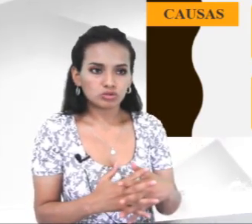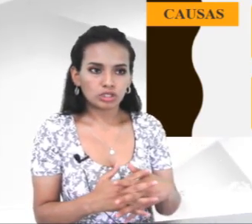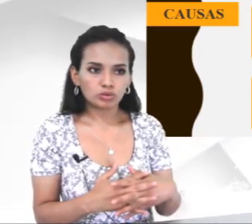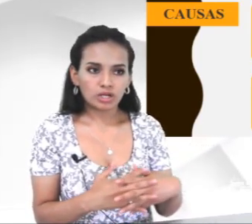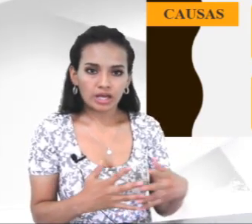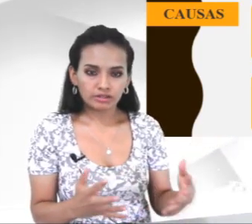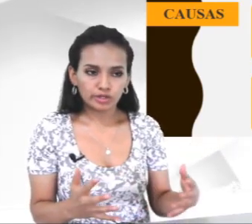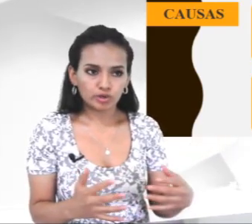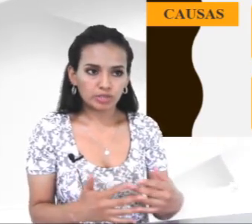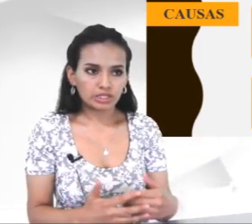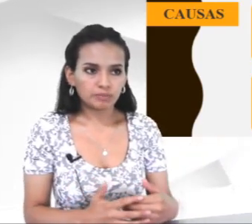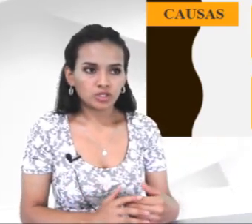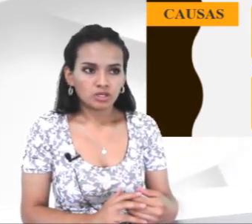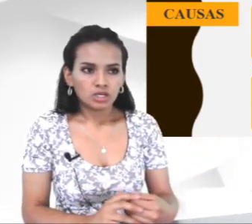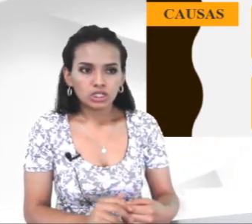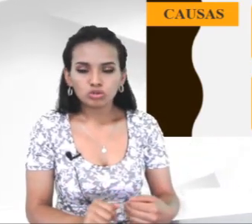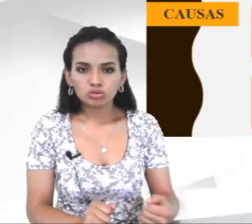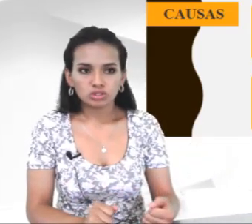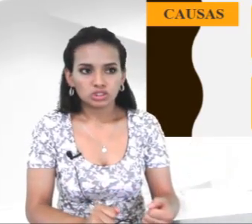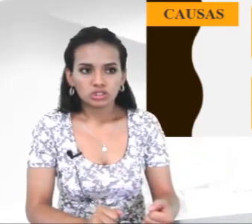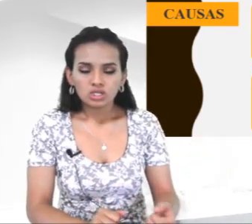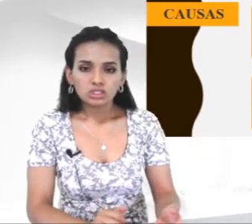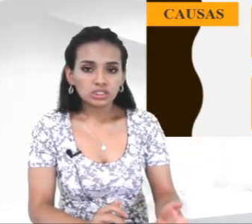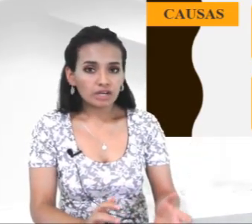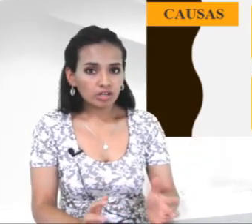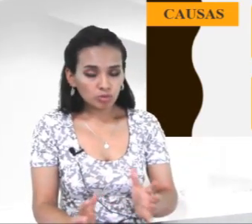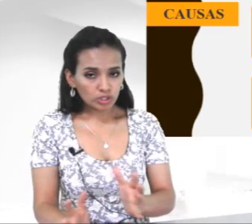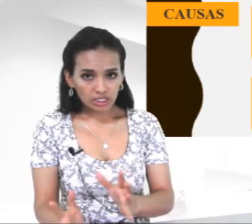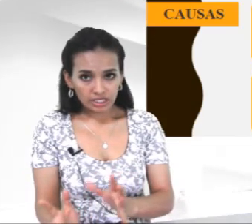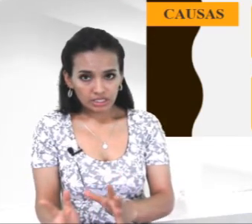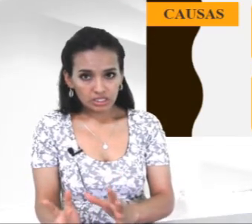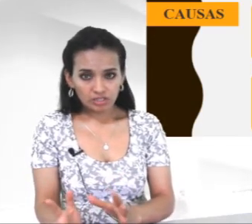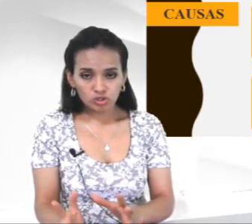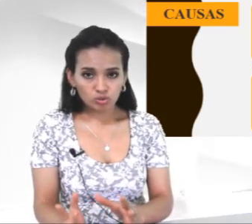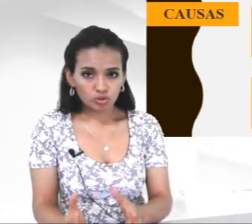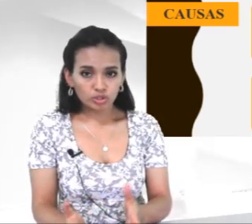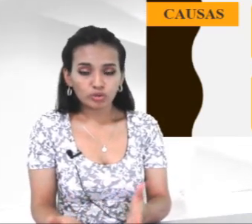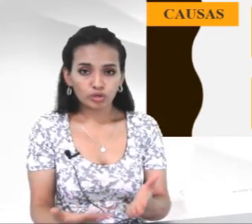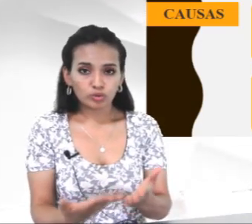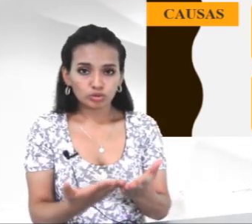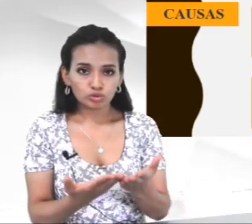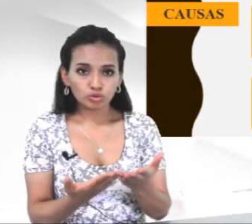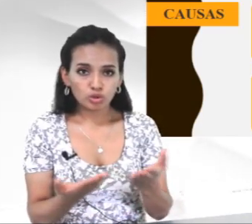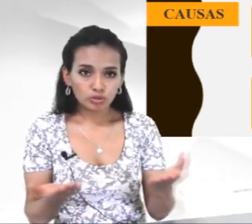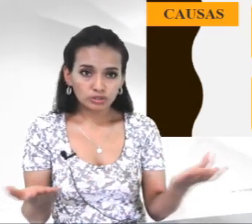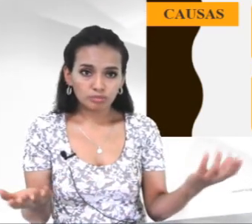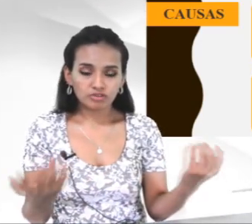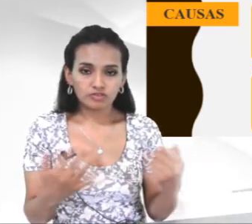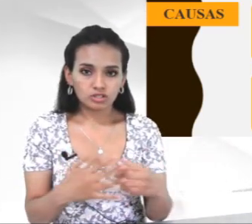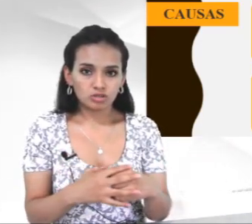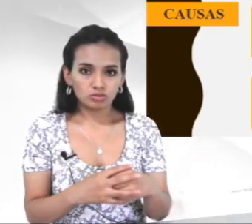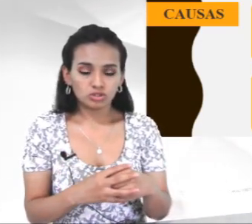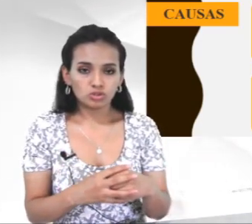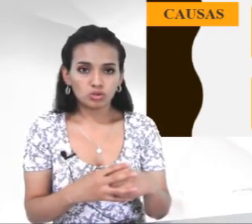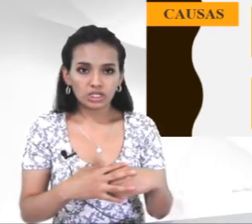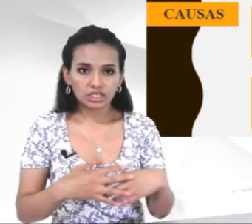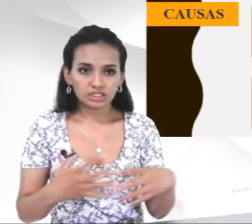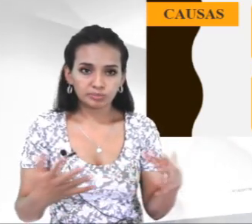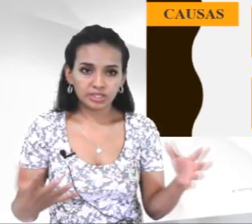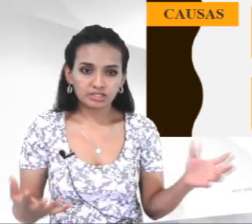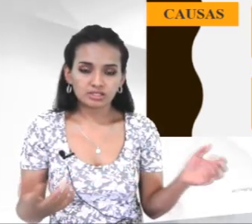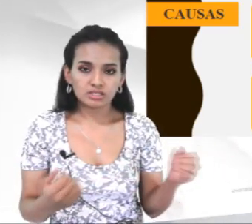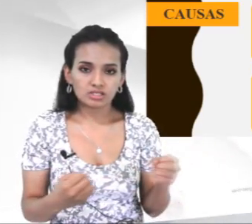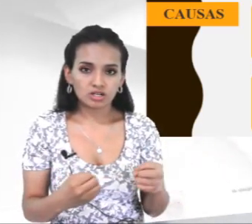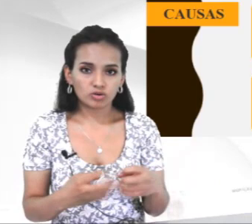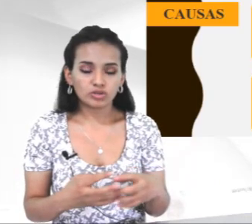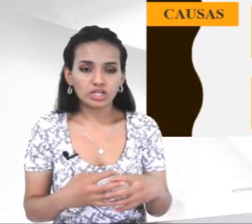de la selección natural anteriormente entonces si hablamos que el equilibrio ecológico es cuando todo está en perfectas condiciones las